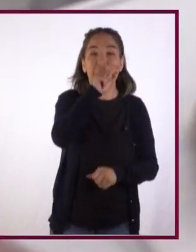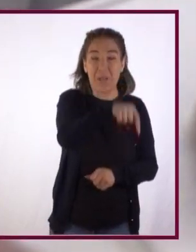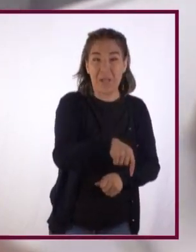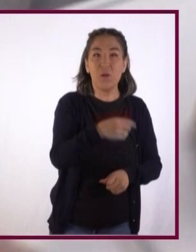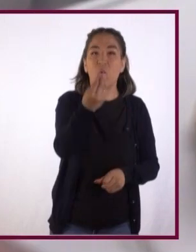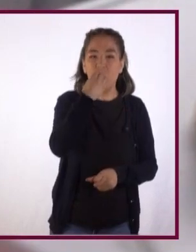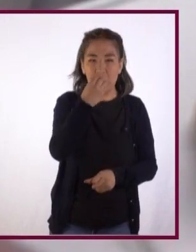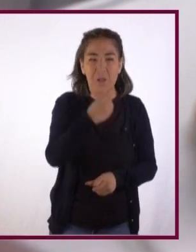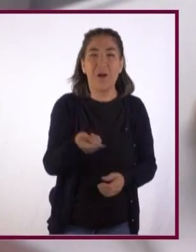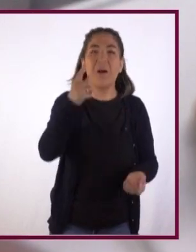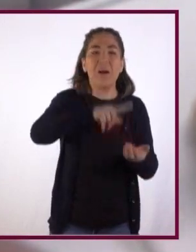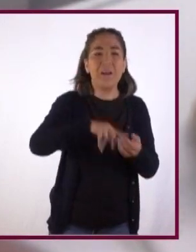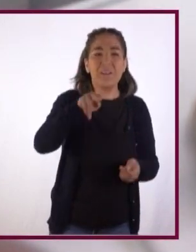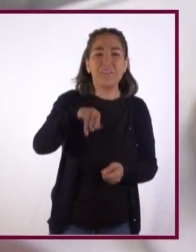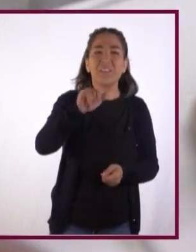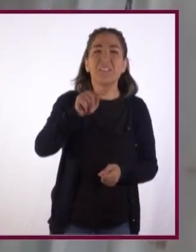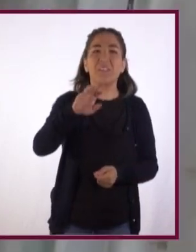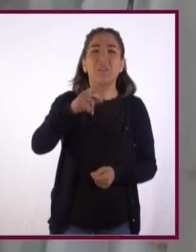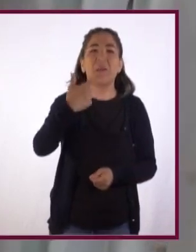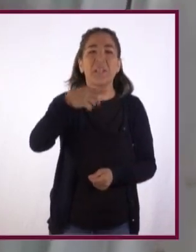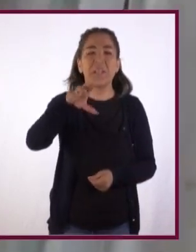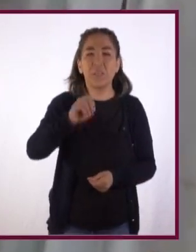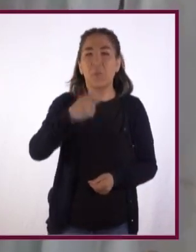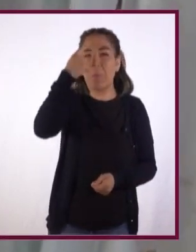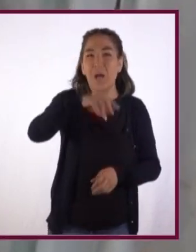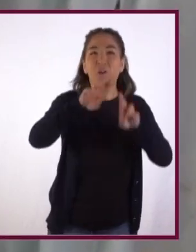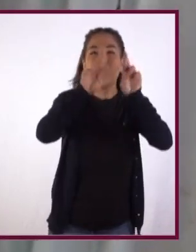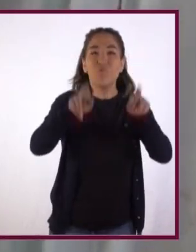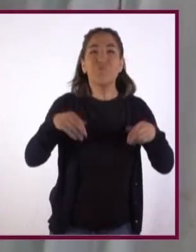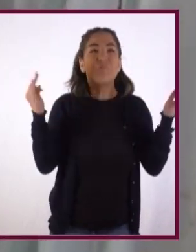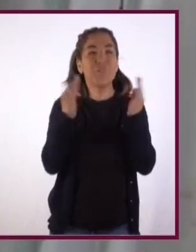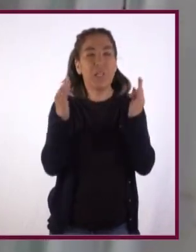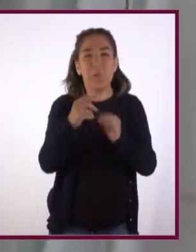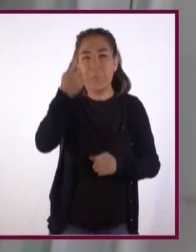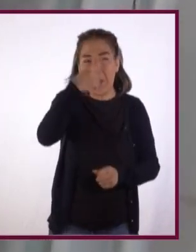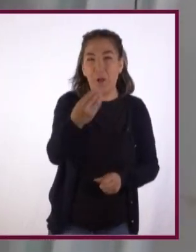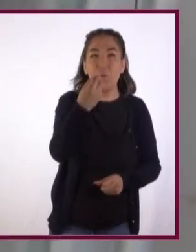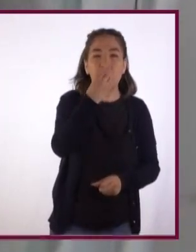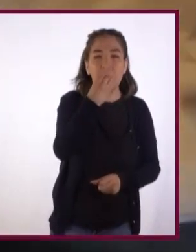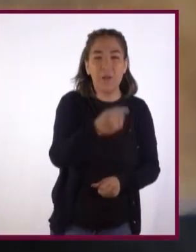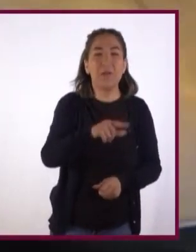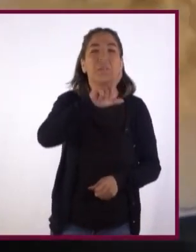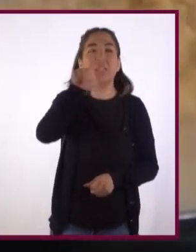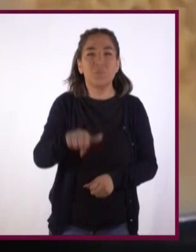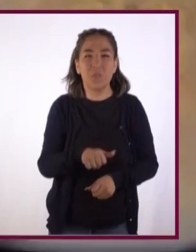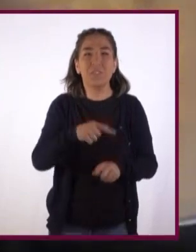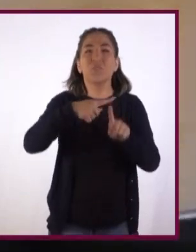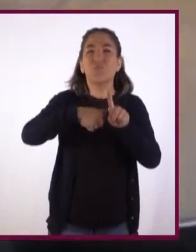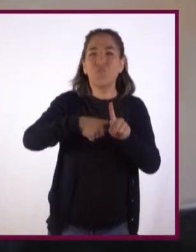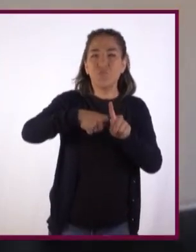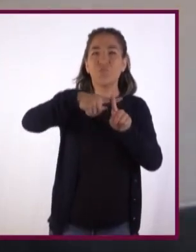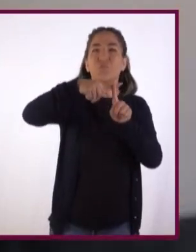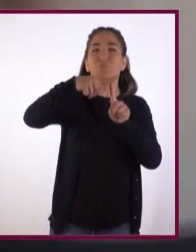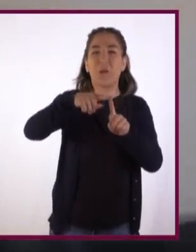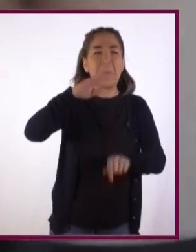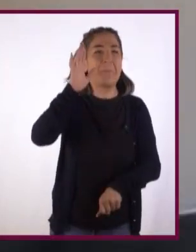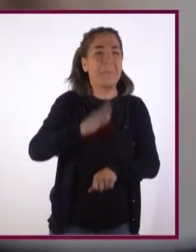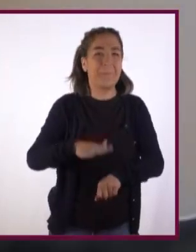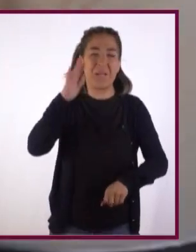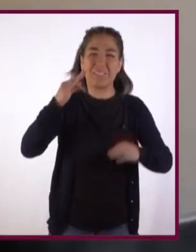la industria alimenticia usa el nitrógeno en la refrigeración y congelación de alimentos para alcanzar